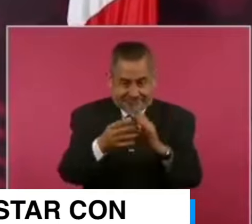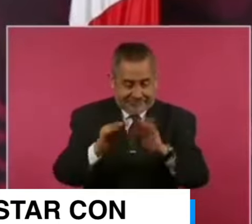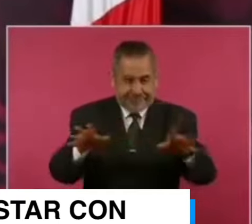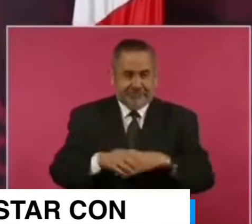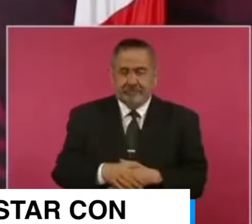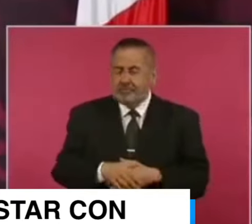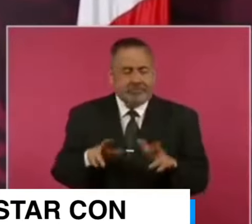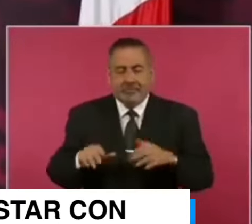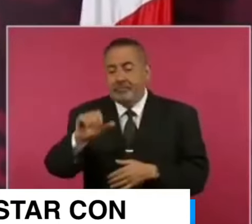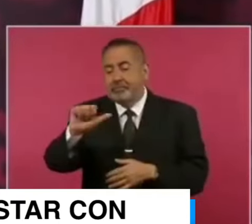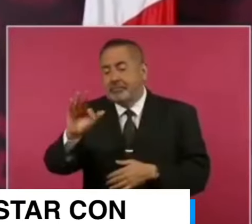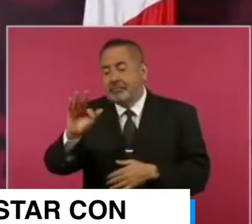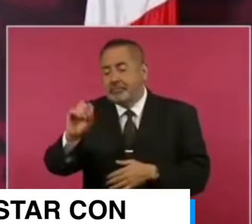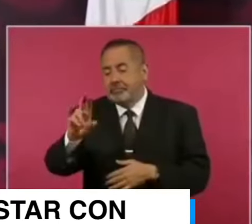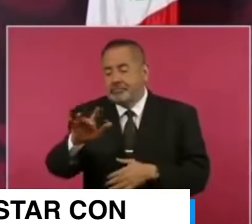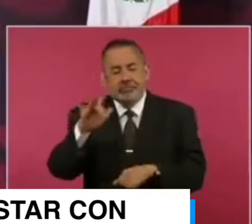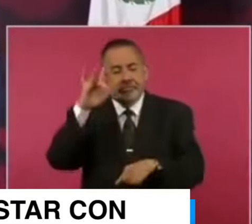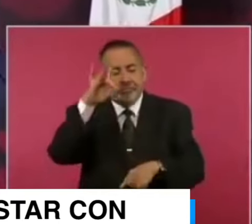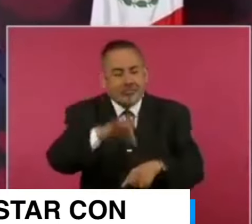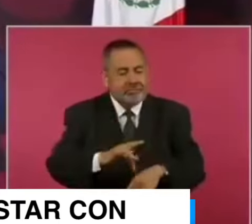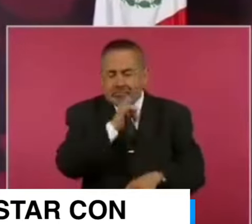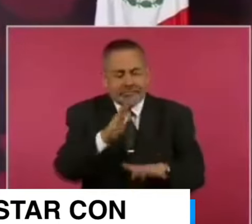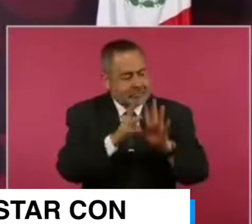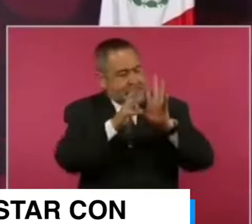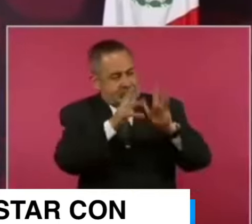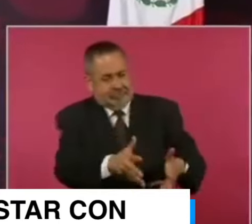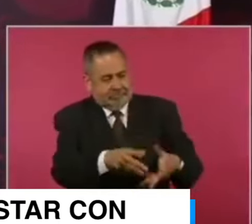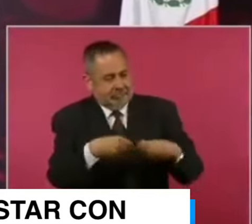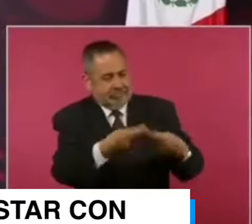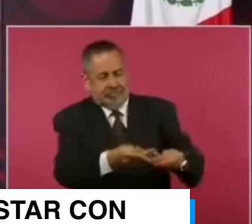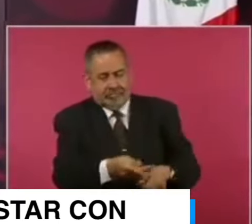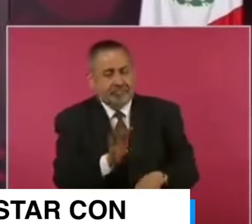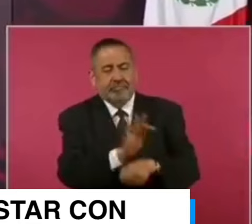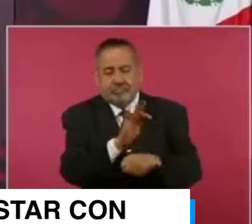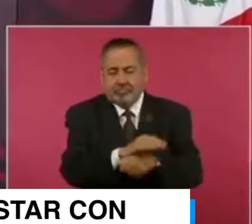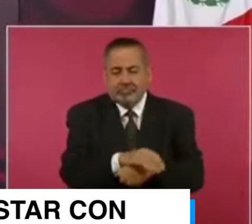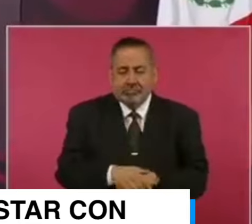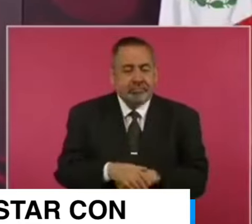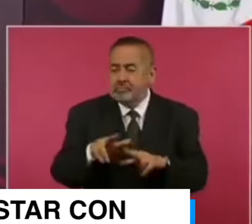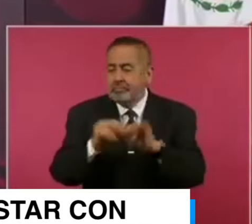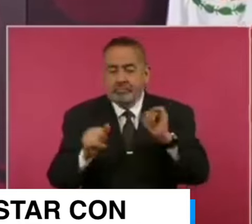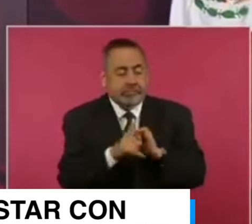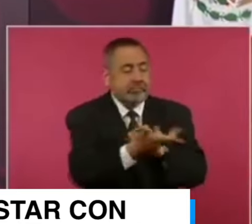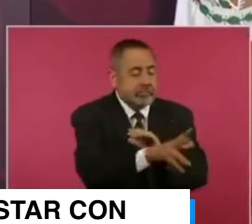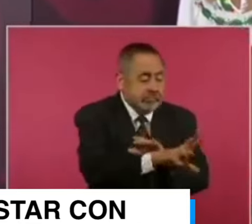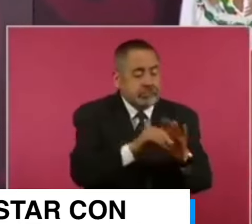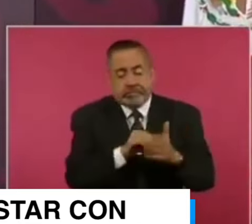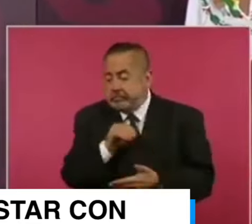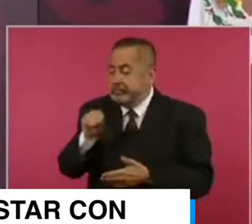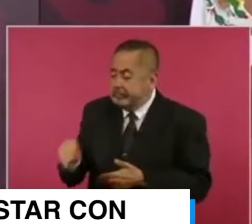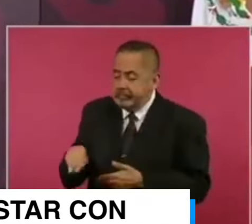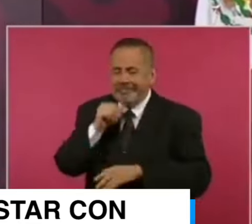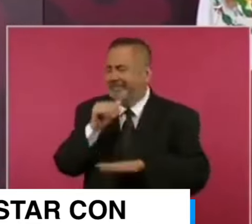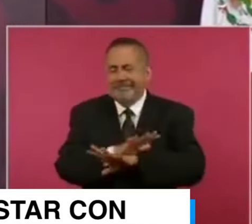tiene Morena en comisiones, precisamente donde se va a votar y a dictaminar, pues pasará la próxima semana. Estaremos al pendiente y